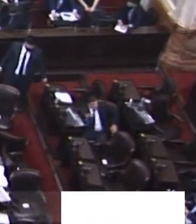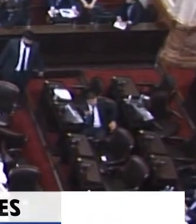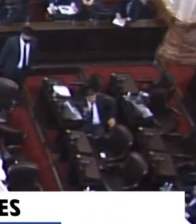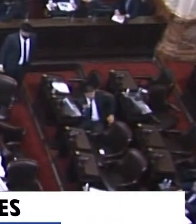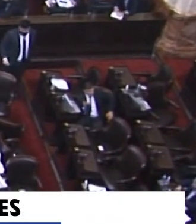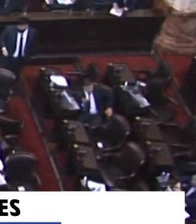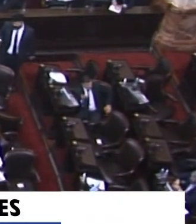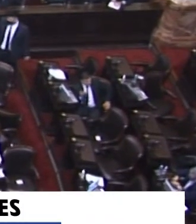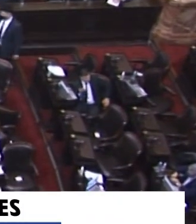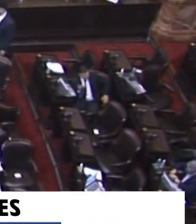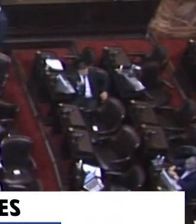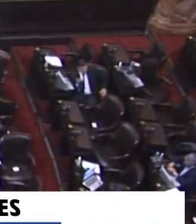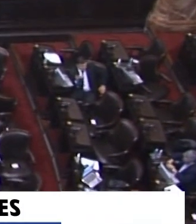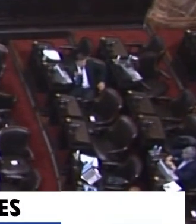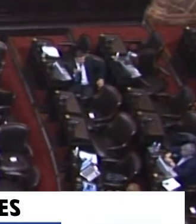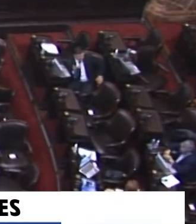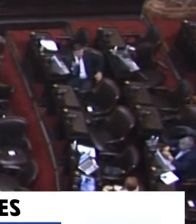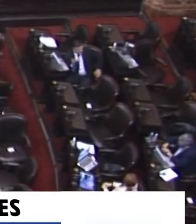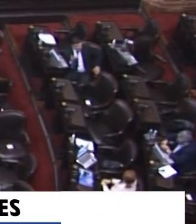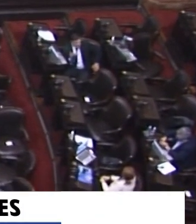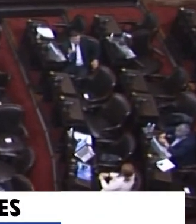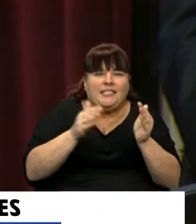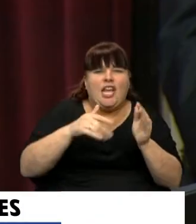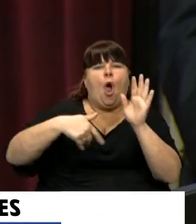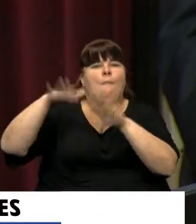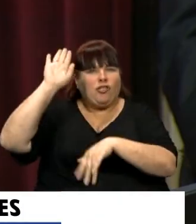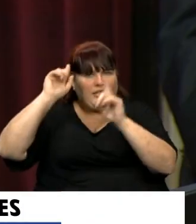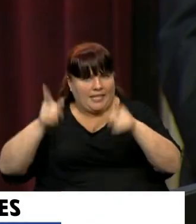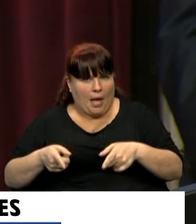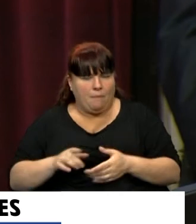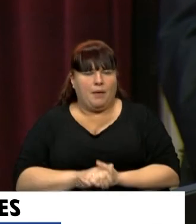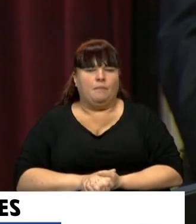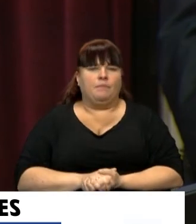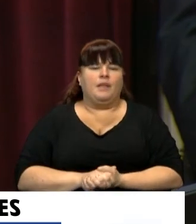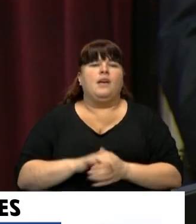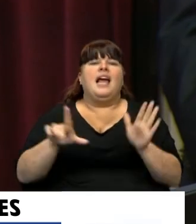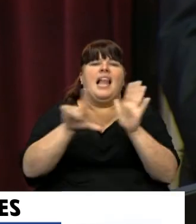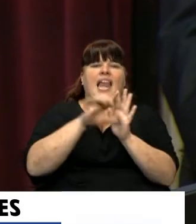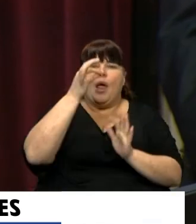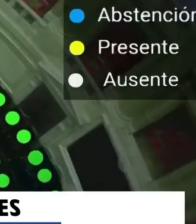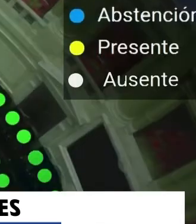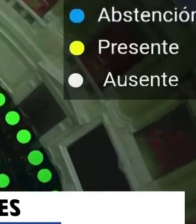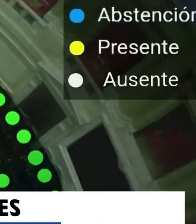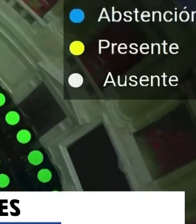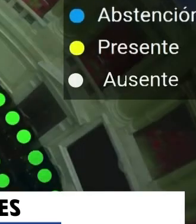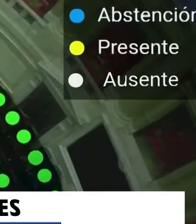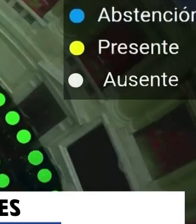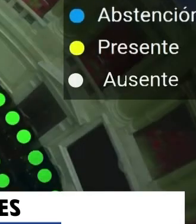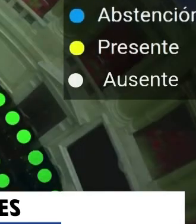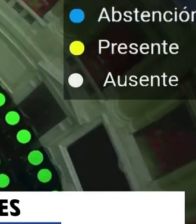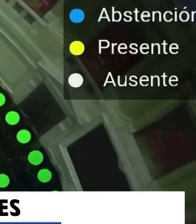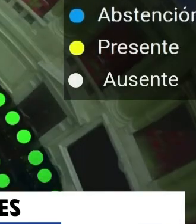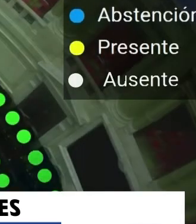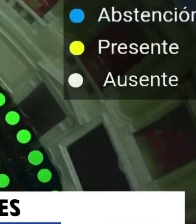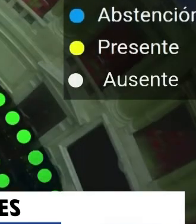Se aprobó la acreditación inmediata del pago con tarjeta de débito para comerciantes. El proyecto recibió 232 votos a favor,